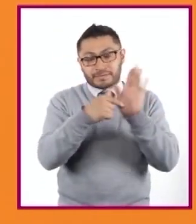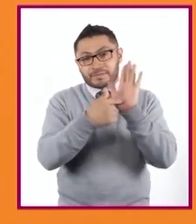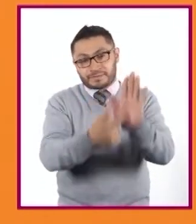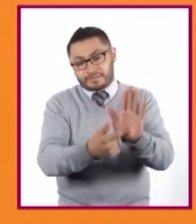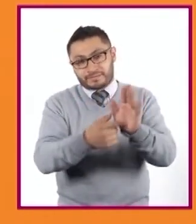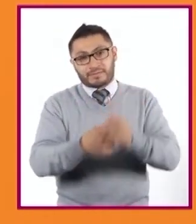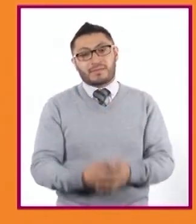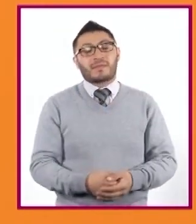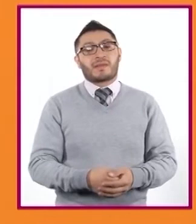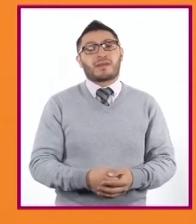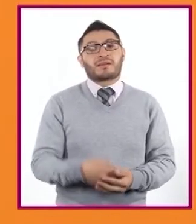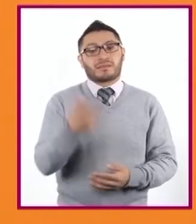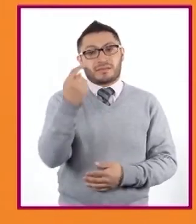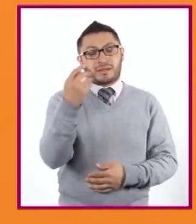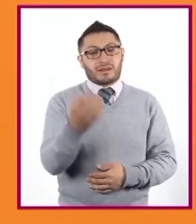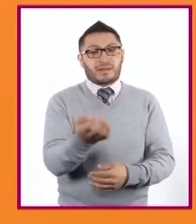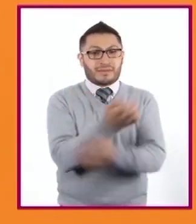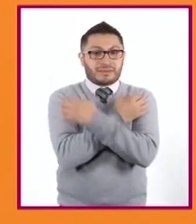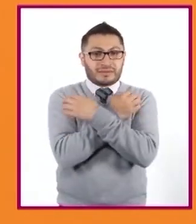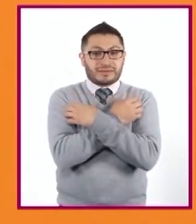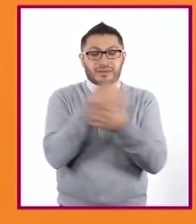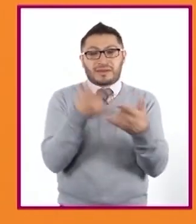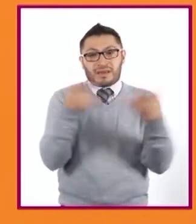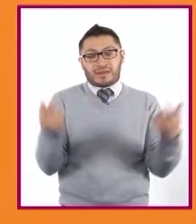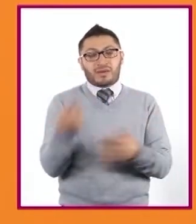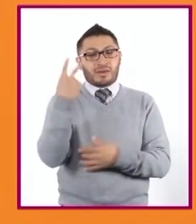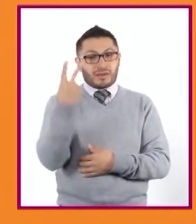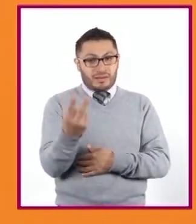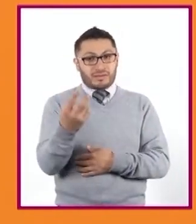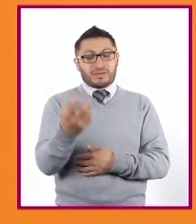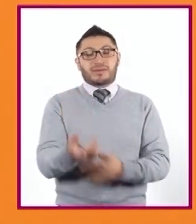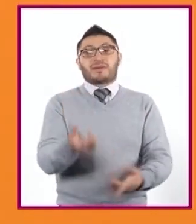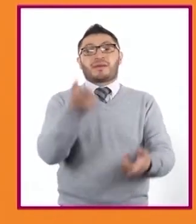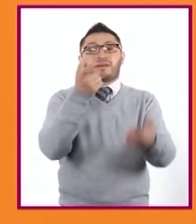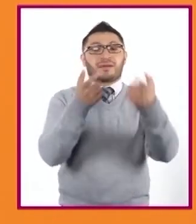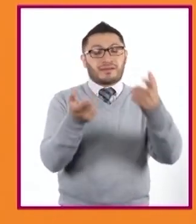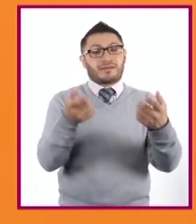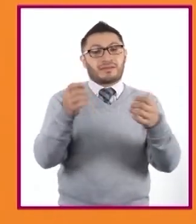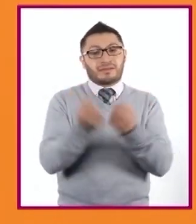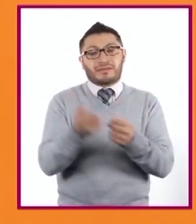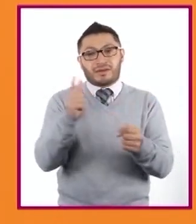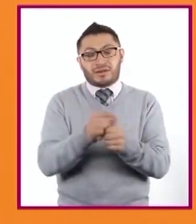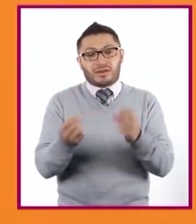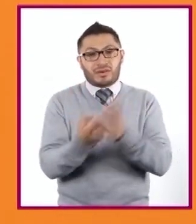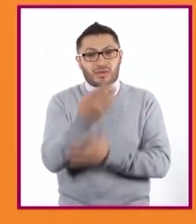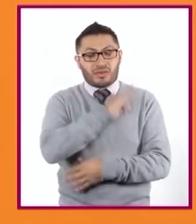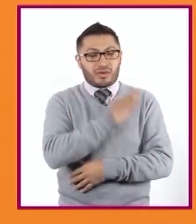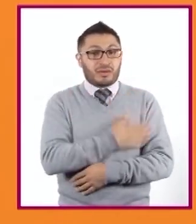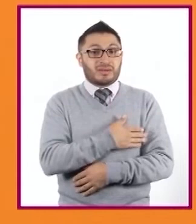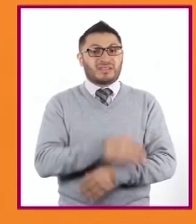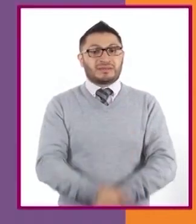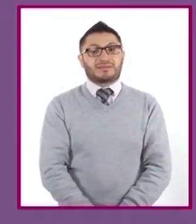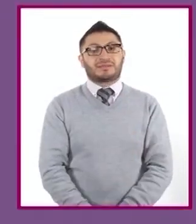siguiente video de Televisión Educativa, Historia 2, La economía y la sociedad novohispana.